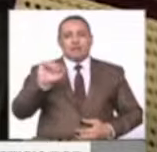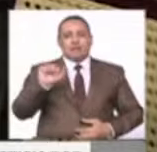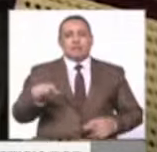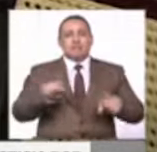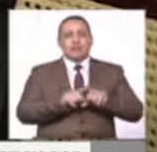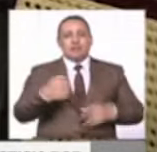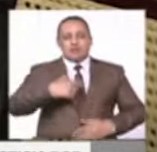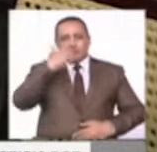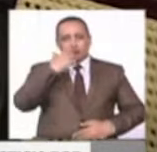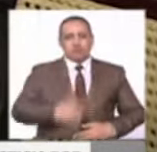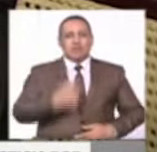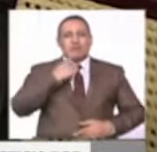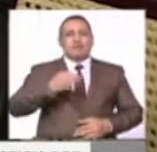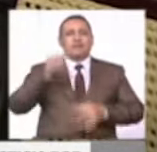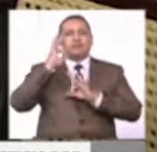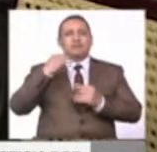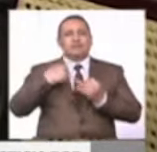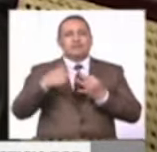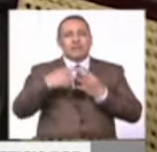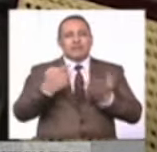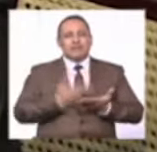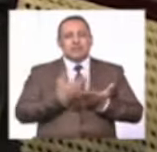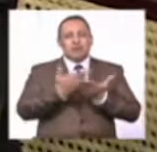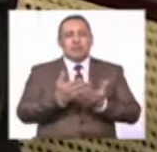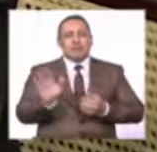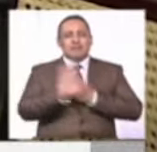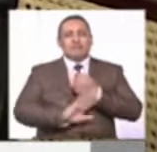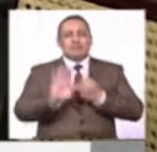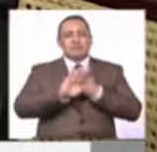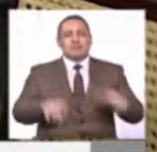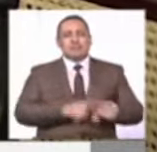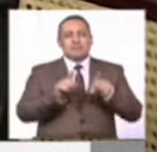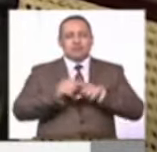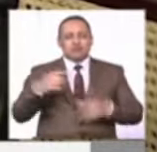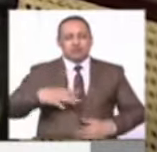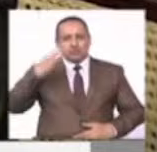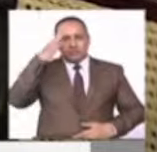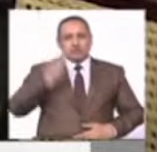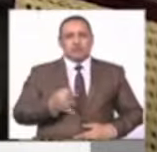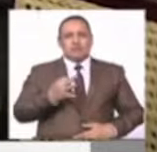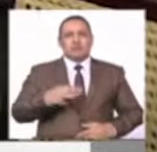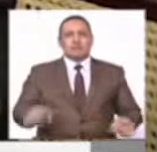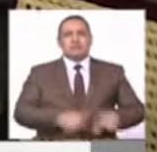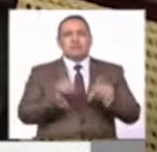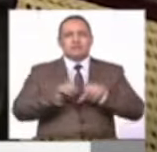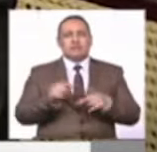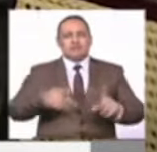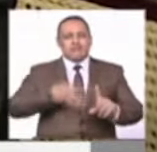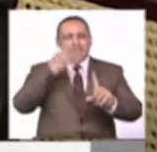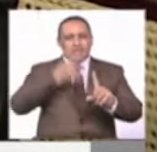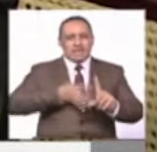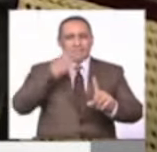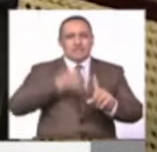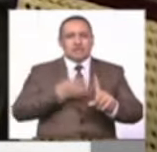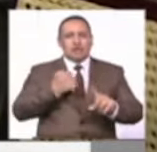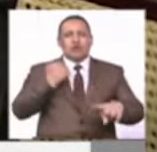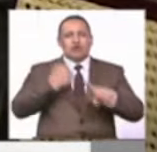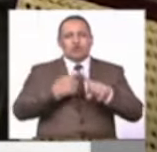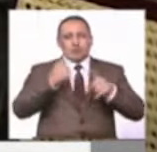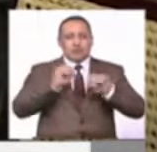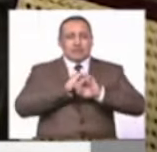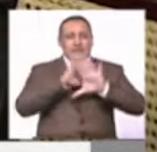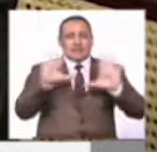exponer nuestros argumentos de defensa y tengo la seguridad estos serán analizados con